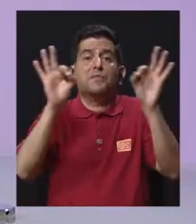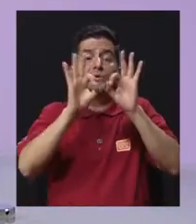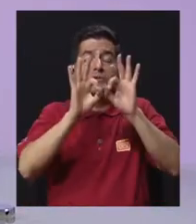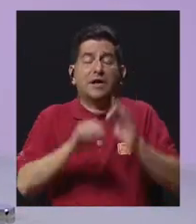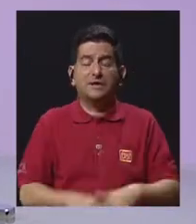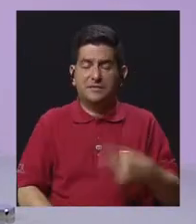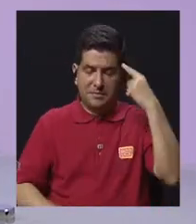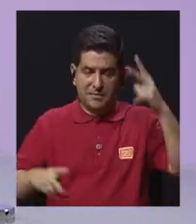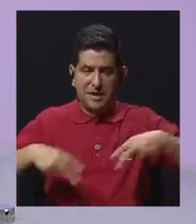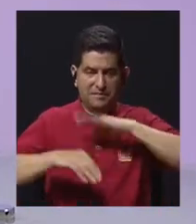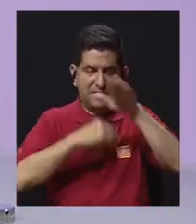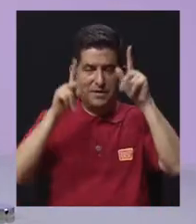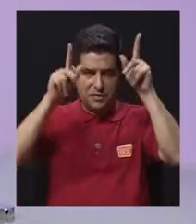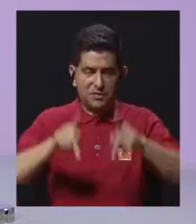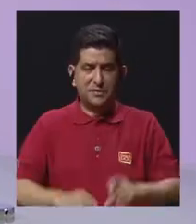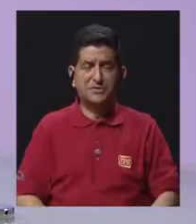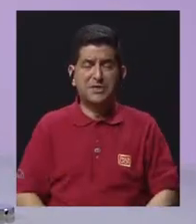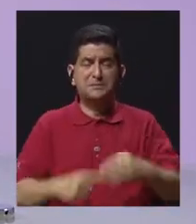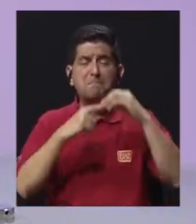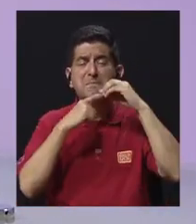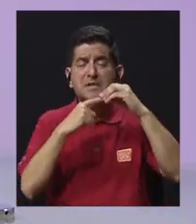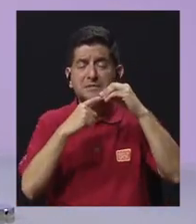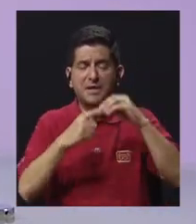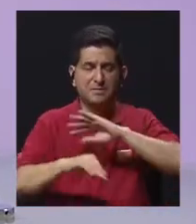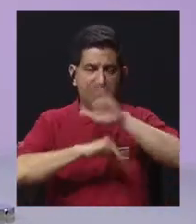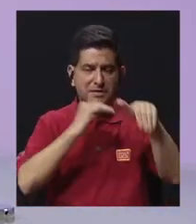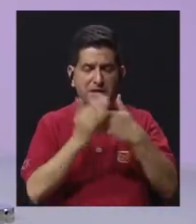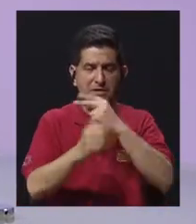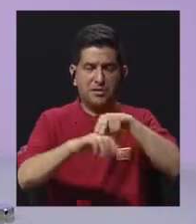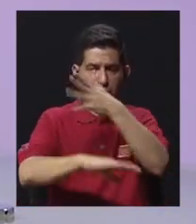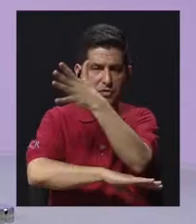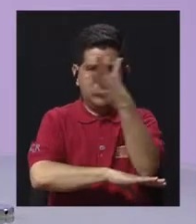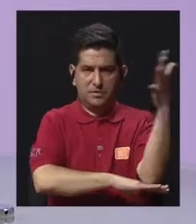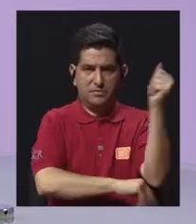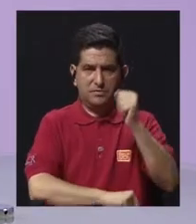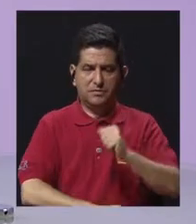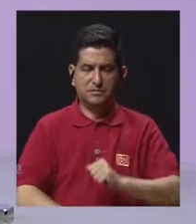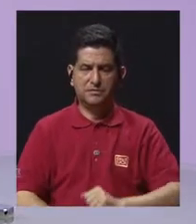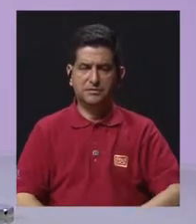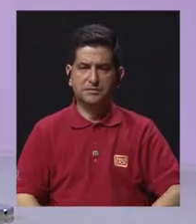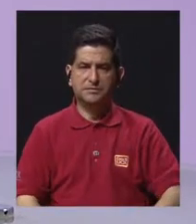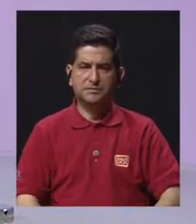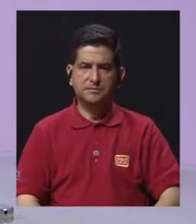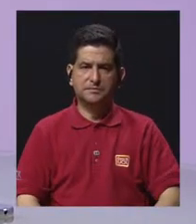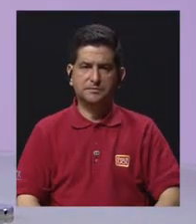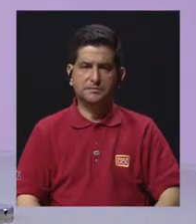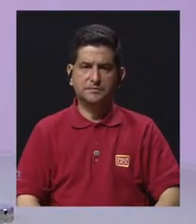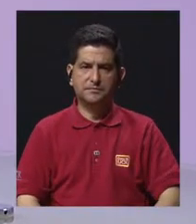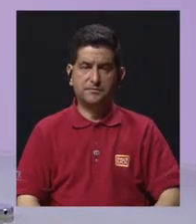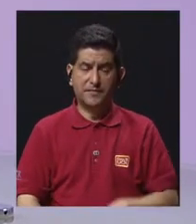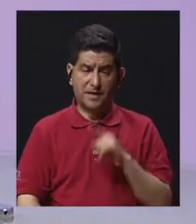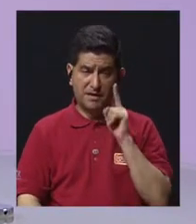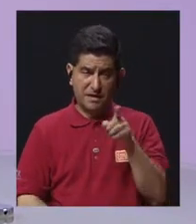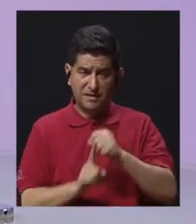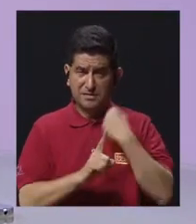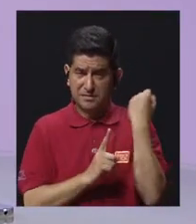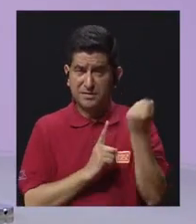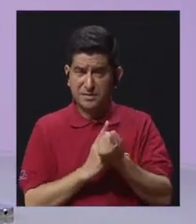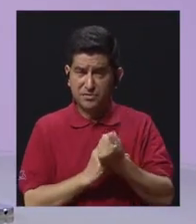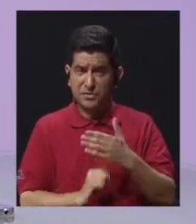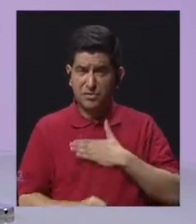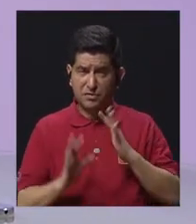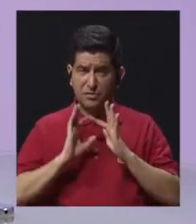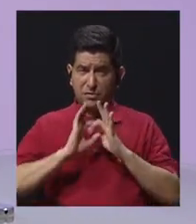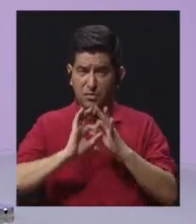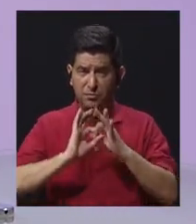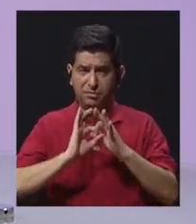todos los seres humanos, de todo lo que es la naturaleza. Y entonces eso me